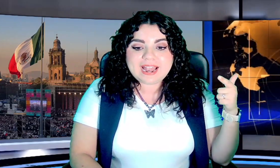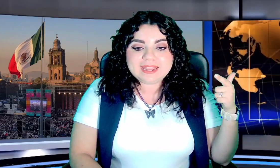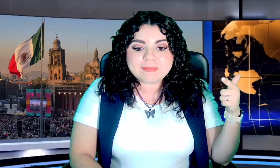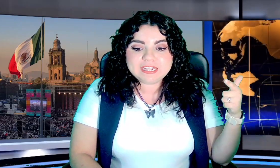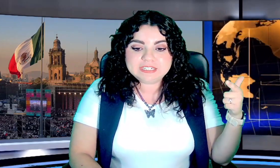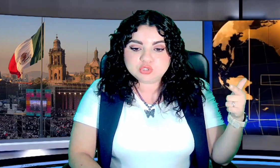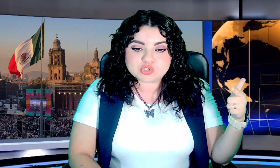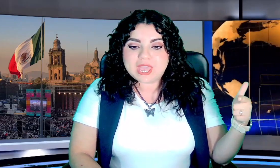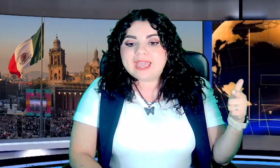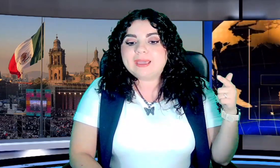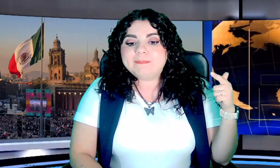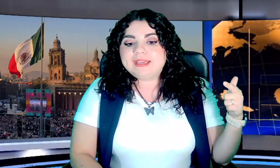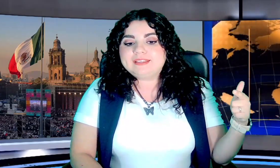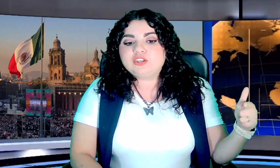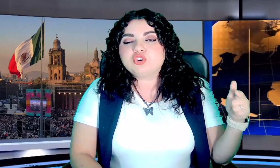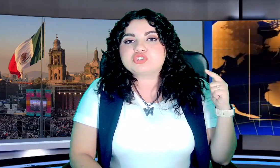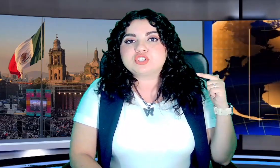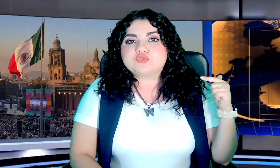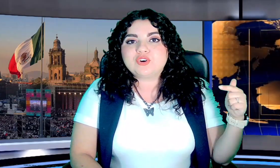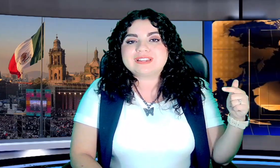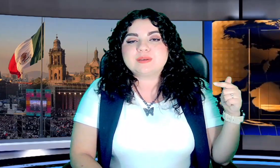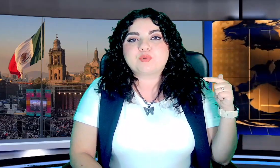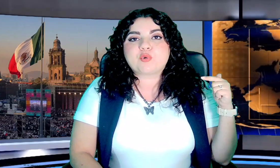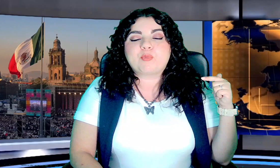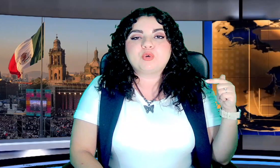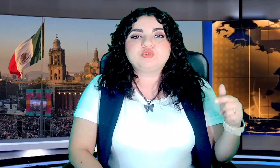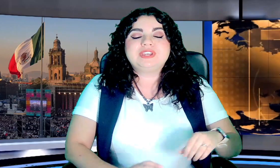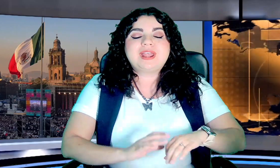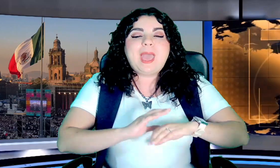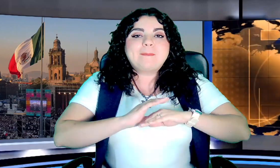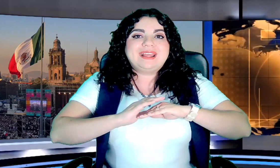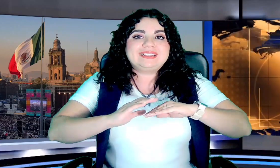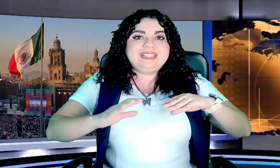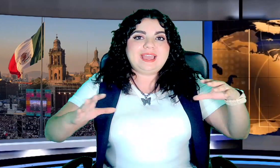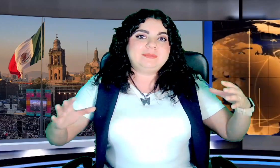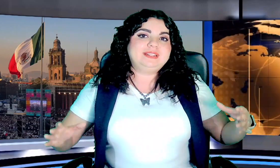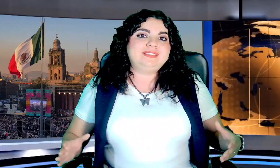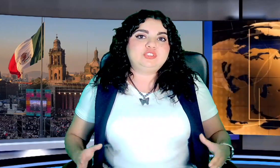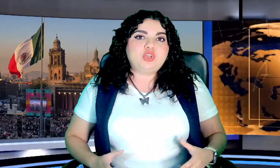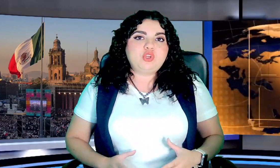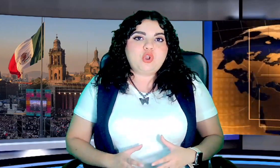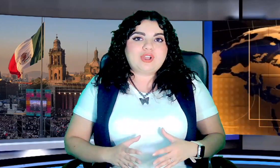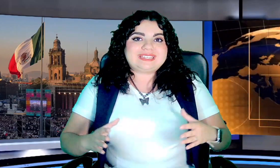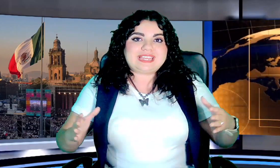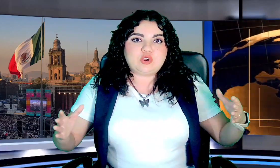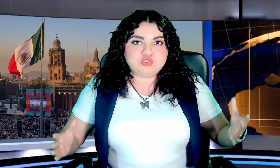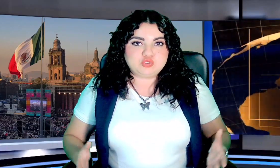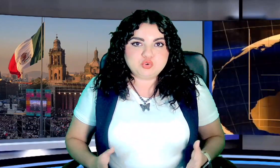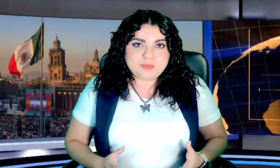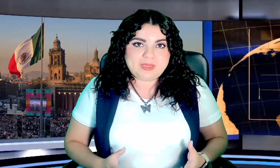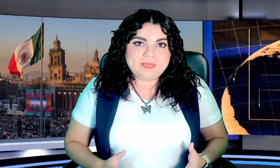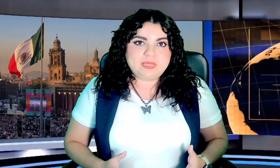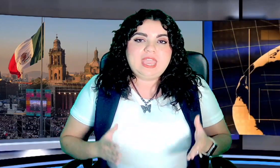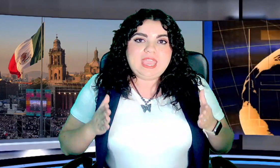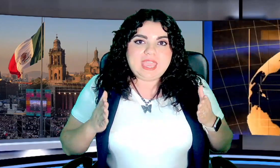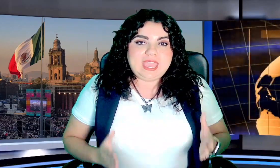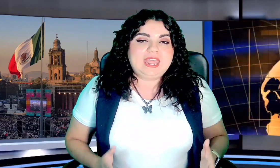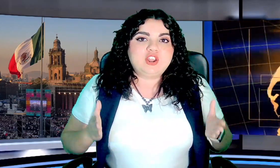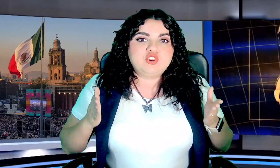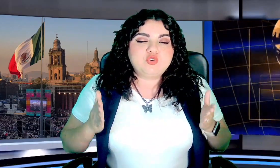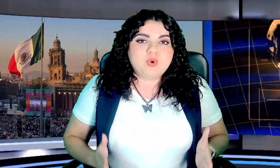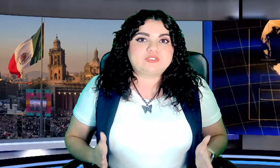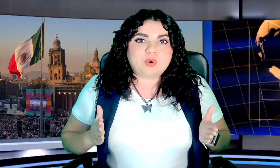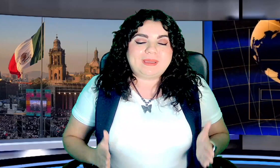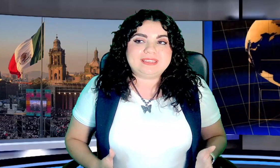en alimentos. Que México se esfuerce por producir prácticamente todo lo que se consume